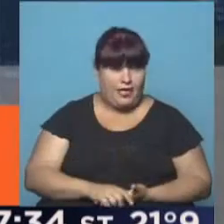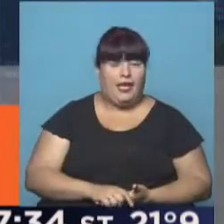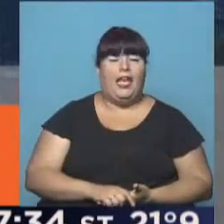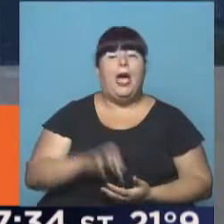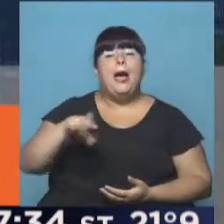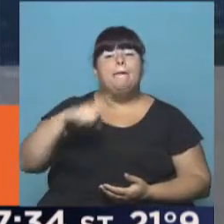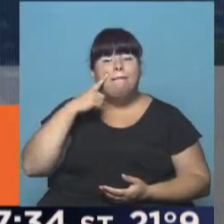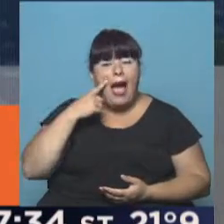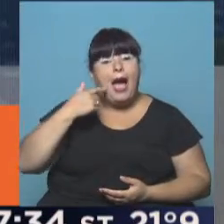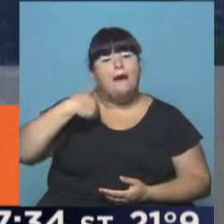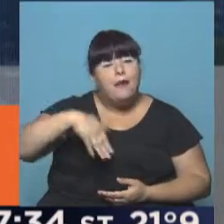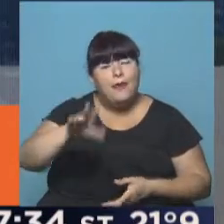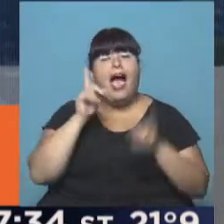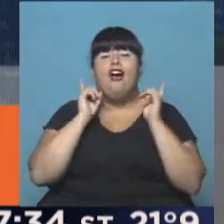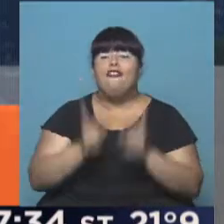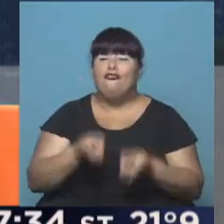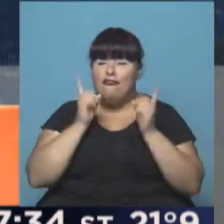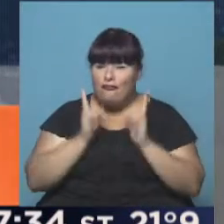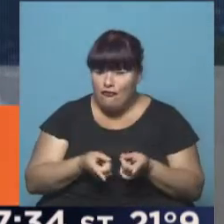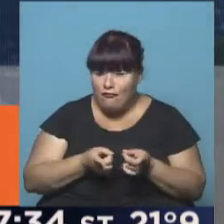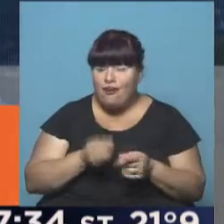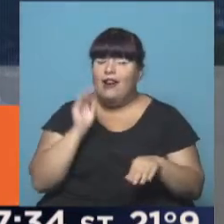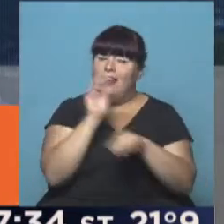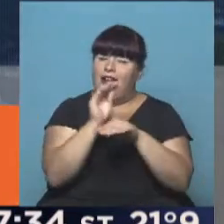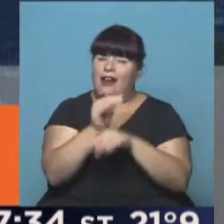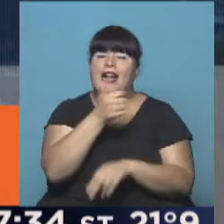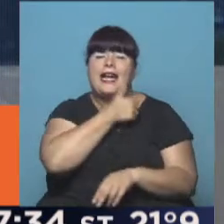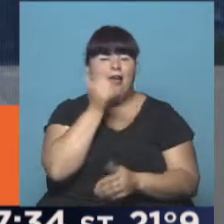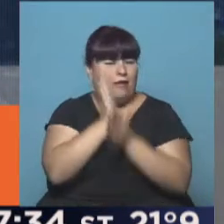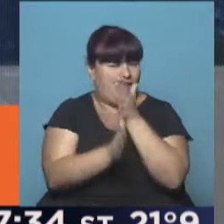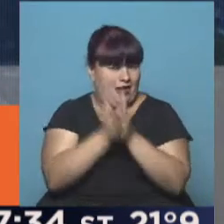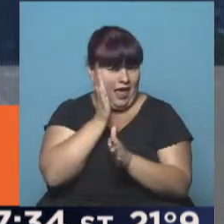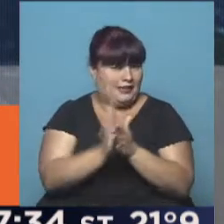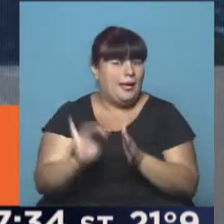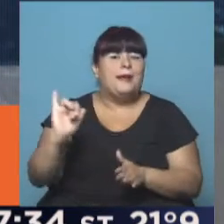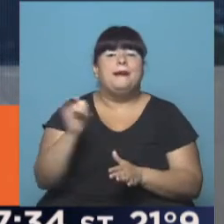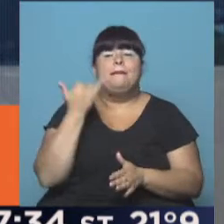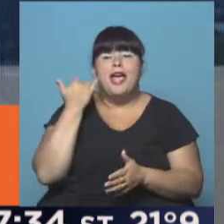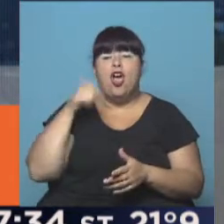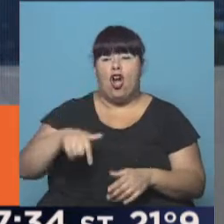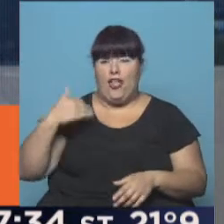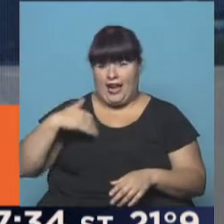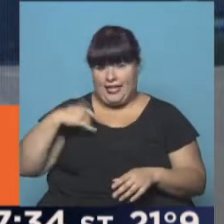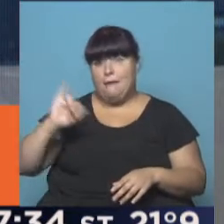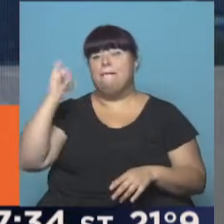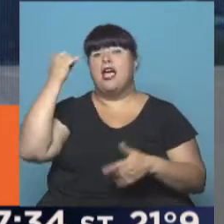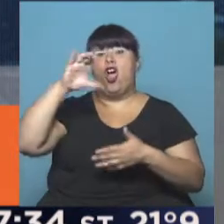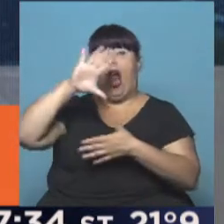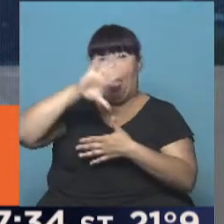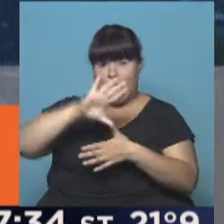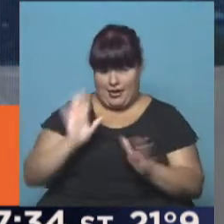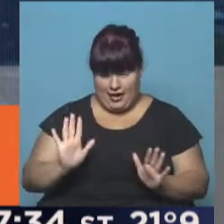El PAMI tiene y va a continuar teniendo la cobertura de medicamentos que es la mejor de Argentina y una de las mejores de